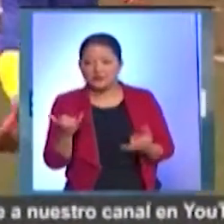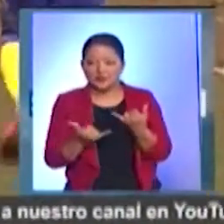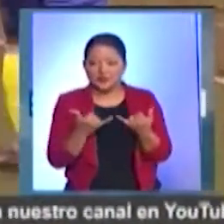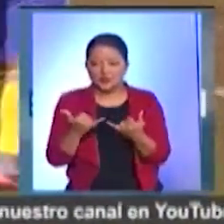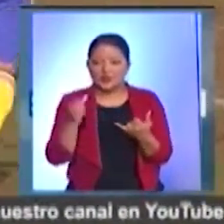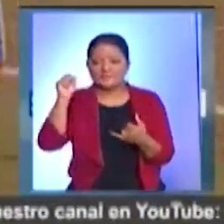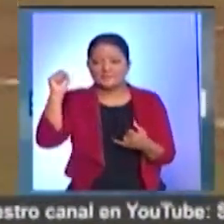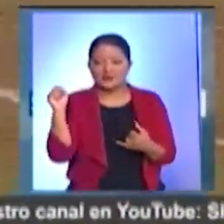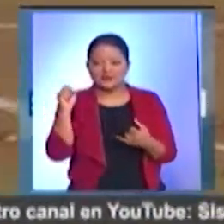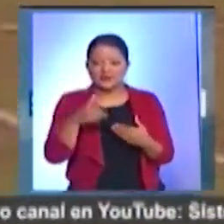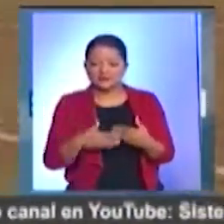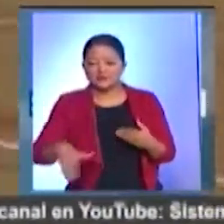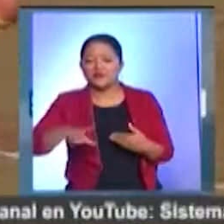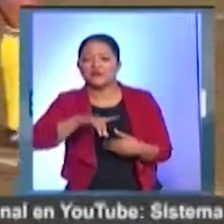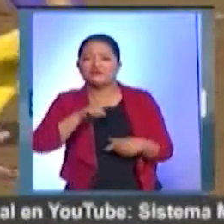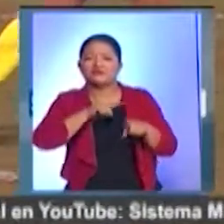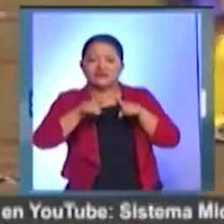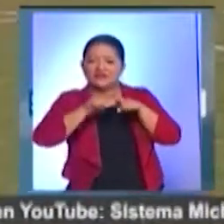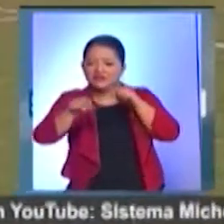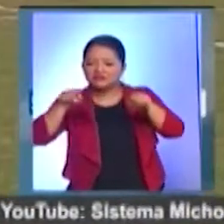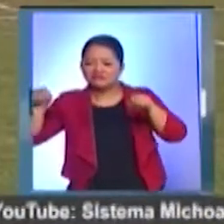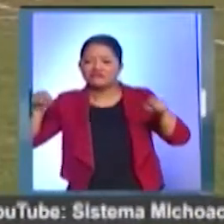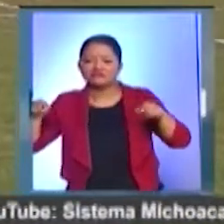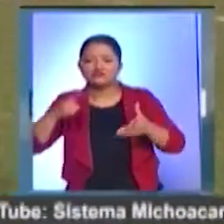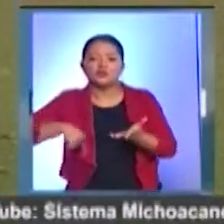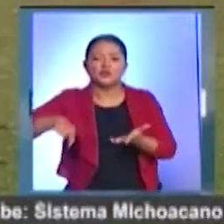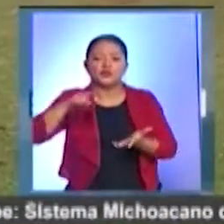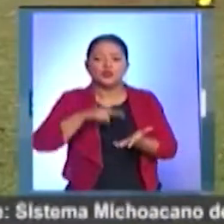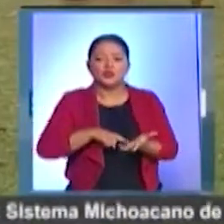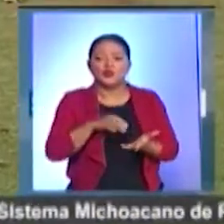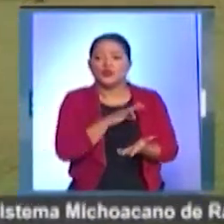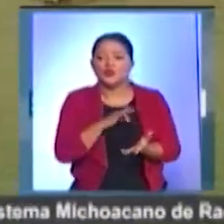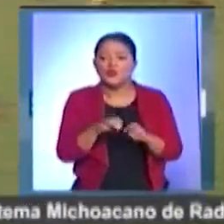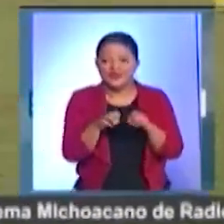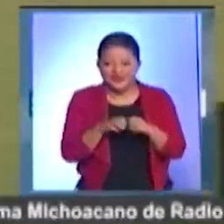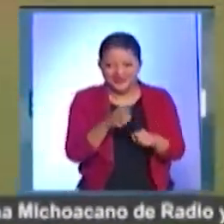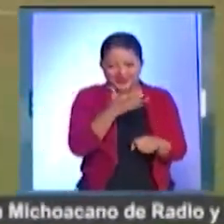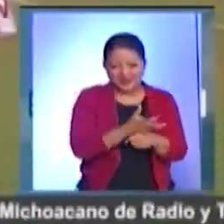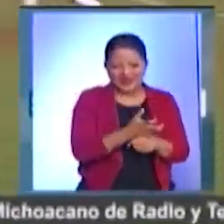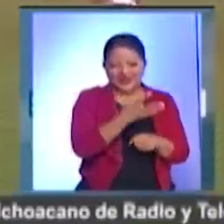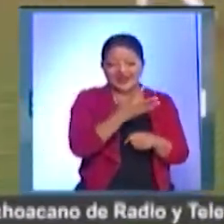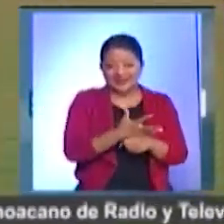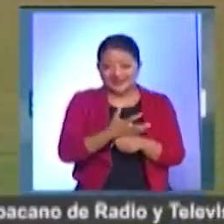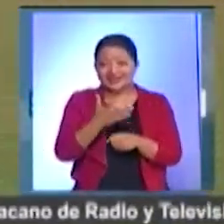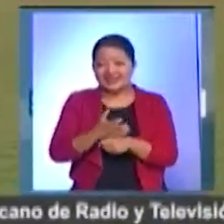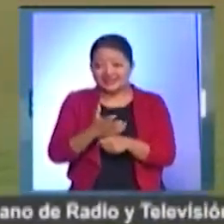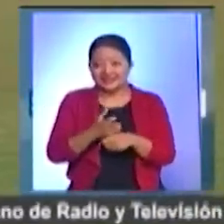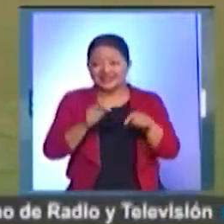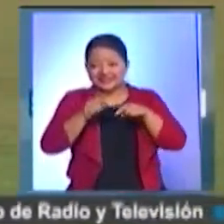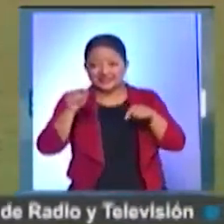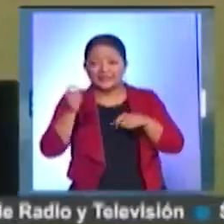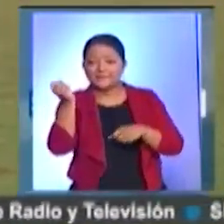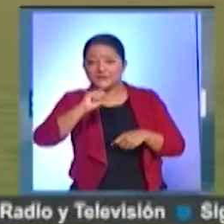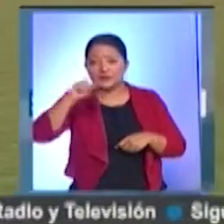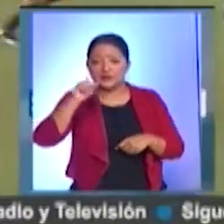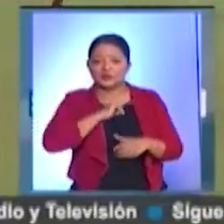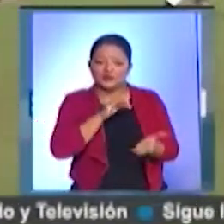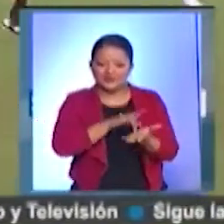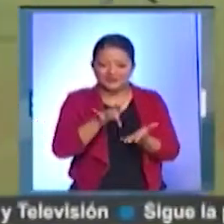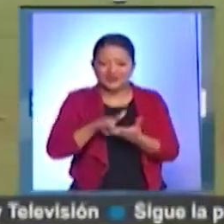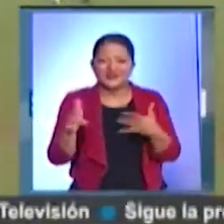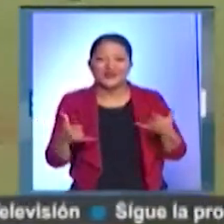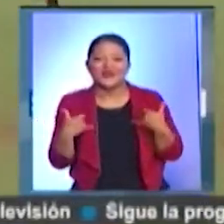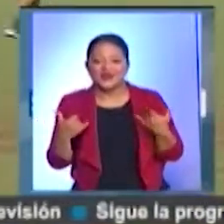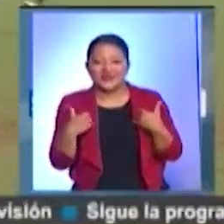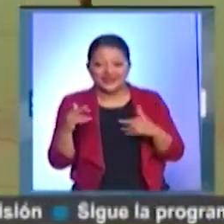pero y el resto son de diferentes lugares igualmente contarán con equipos en la cuarta y quinta división semiprofesional con lo que se busca apoyar a los jóvenes de